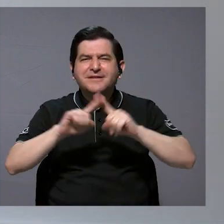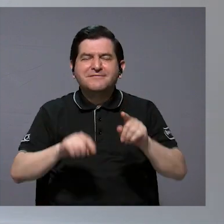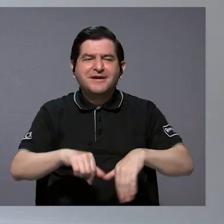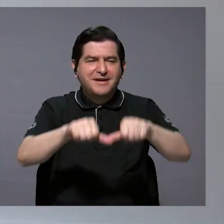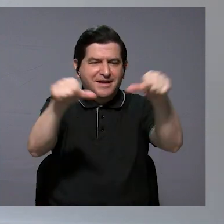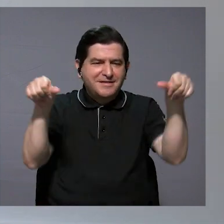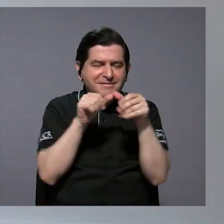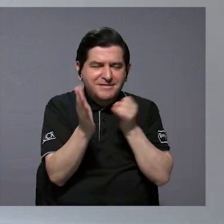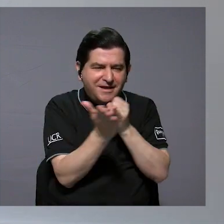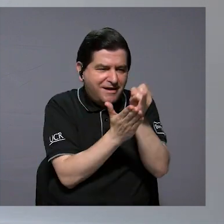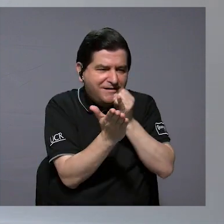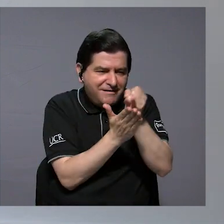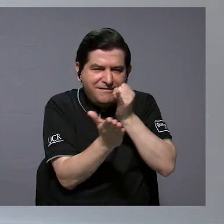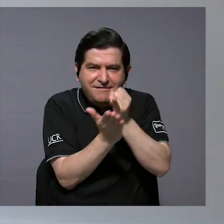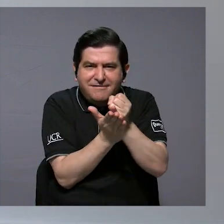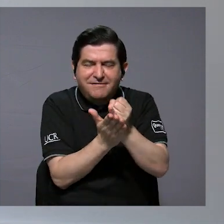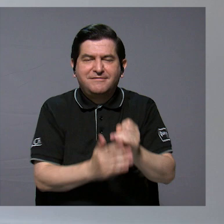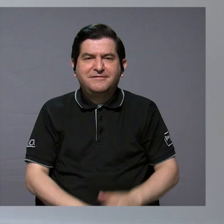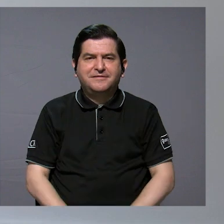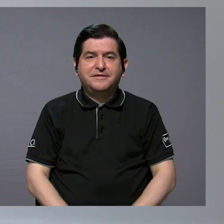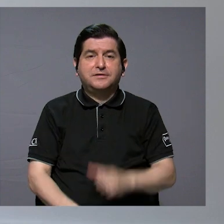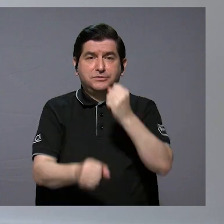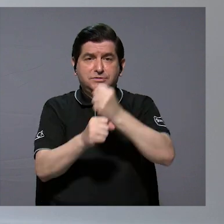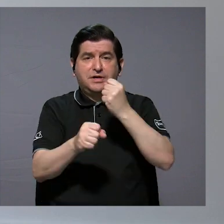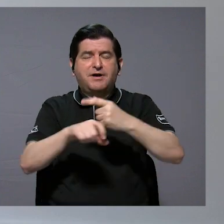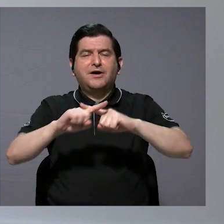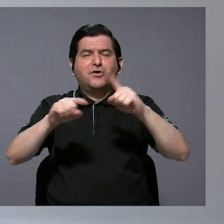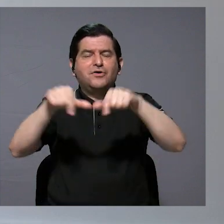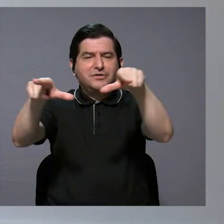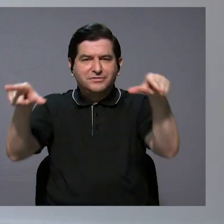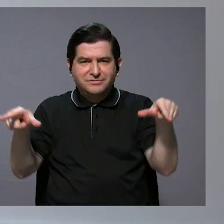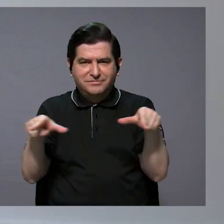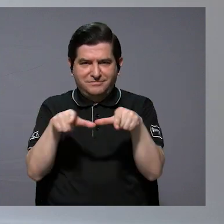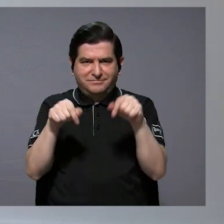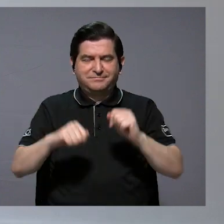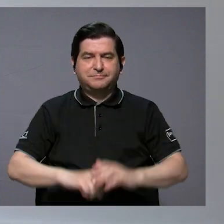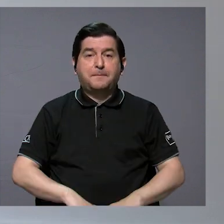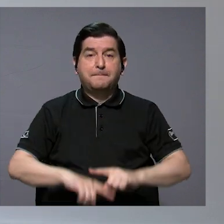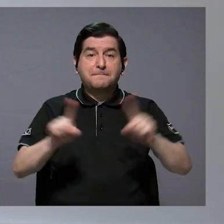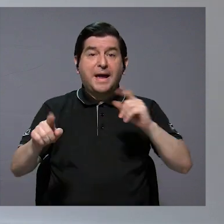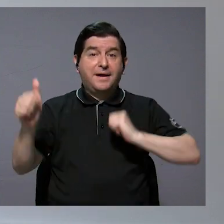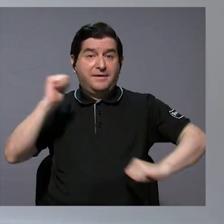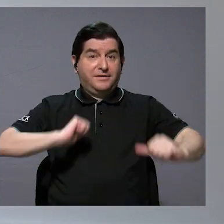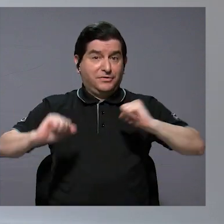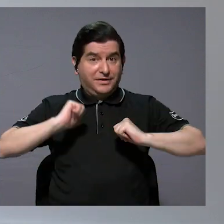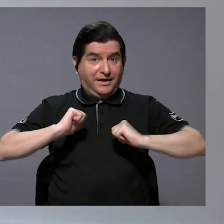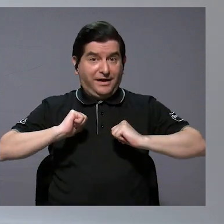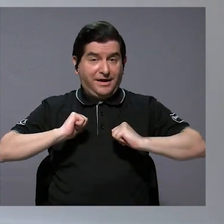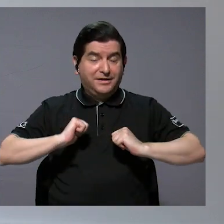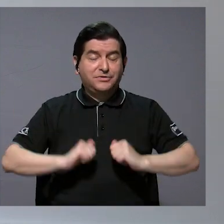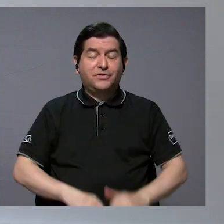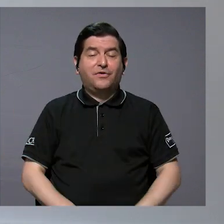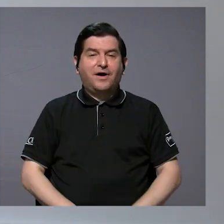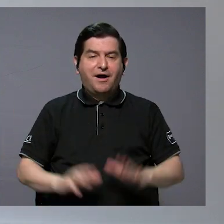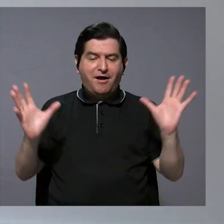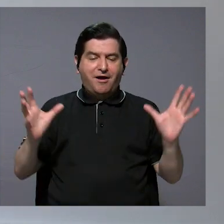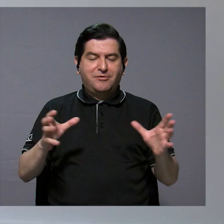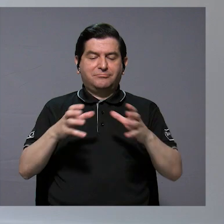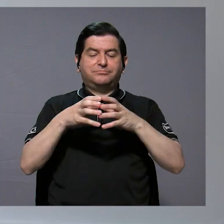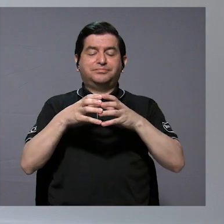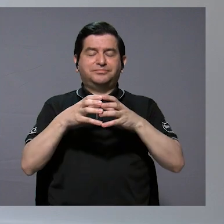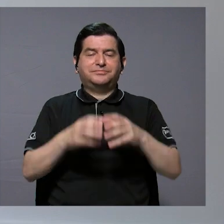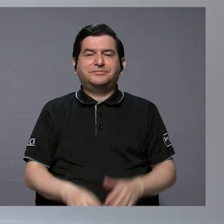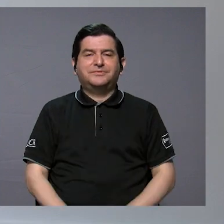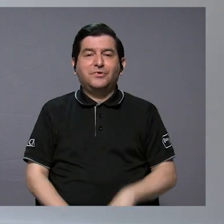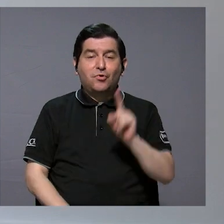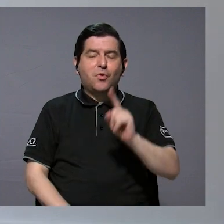tenemos diferentes áreas de investigación y trabajo desde otros lugares. Pero el teatro nos